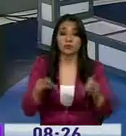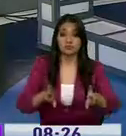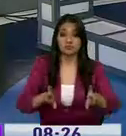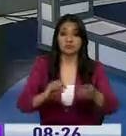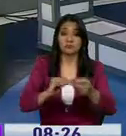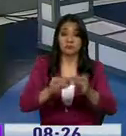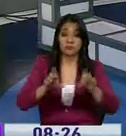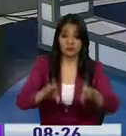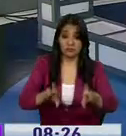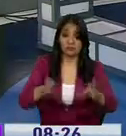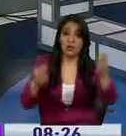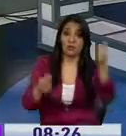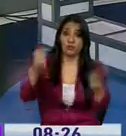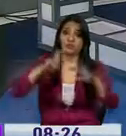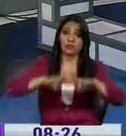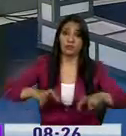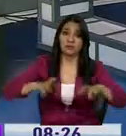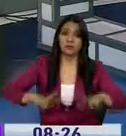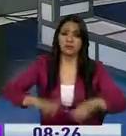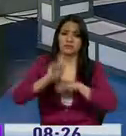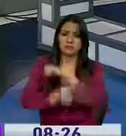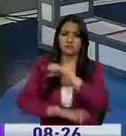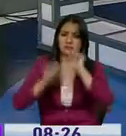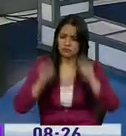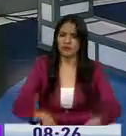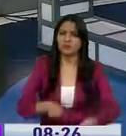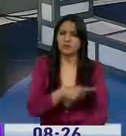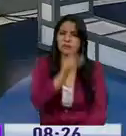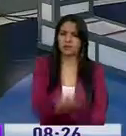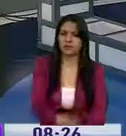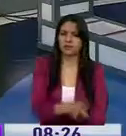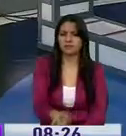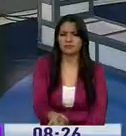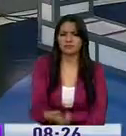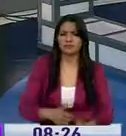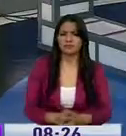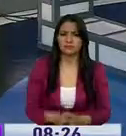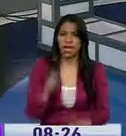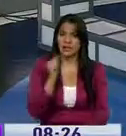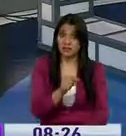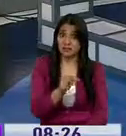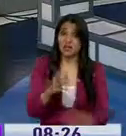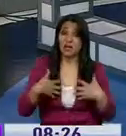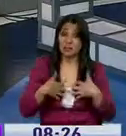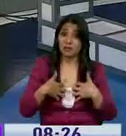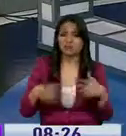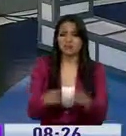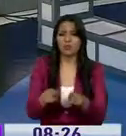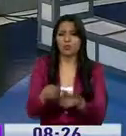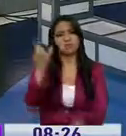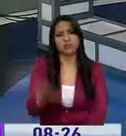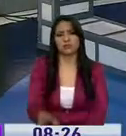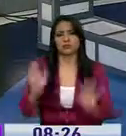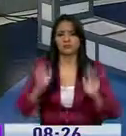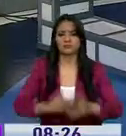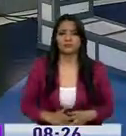según la investigación, y se tomen las sanciones necesarias con esta persona, porque como repito, si eso le hace un animalito también, le puede hacer un humano.